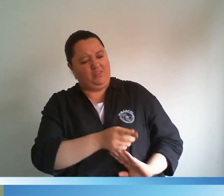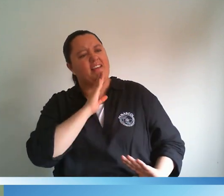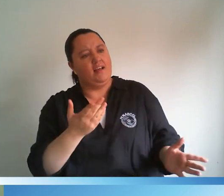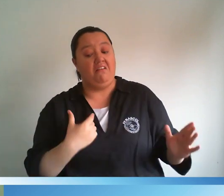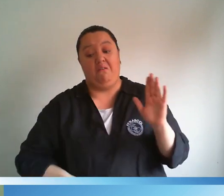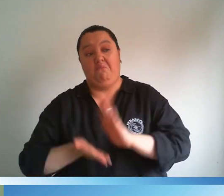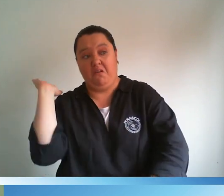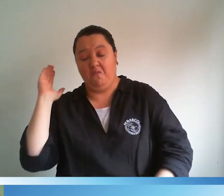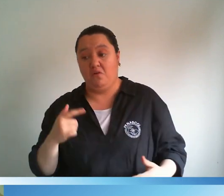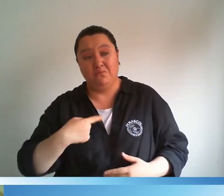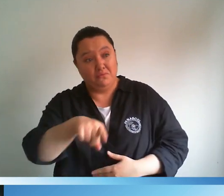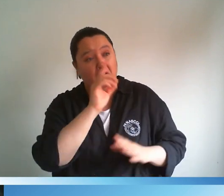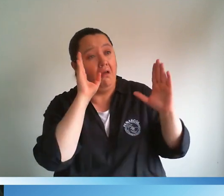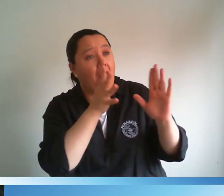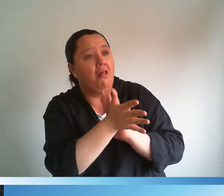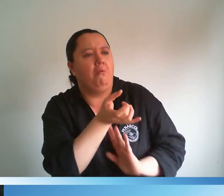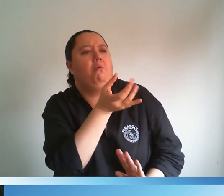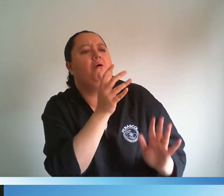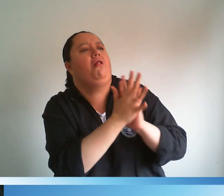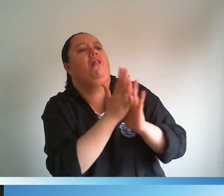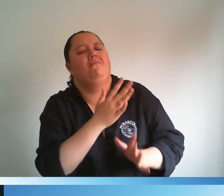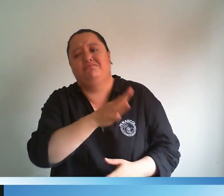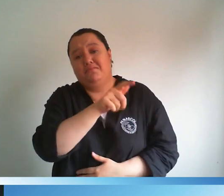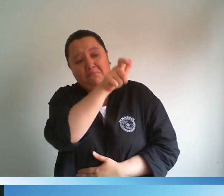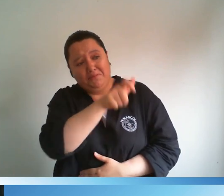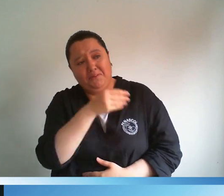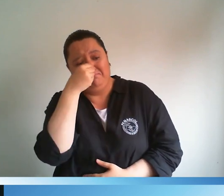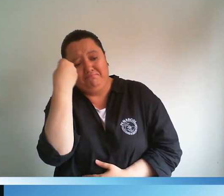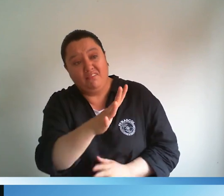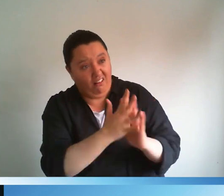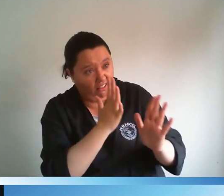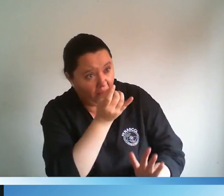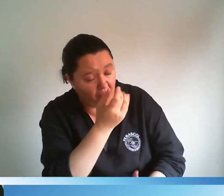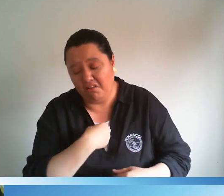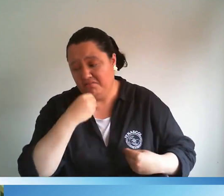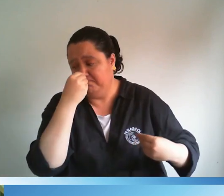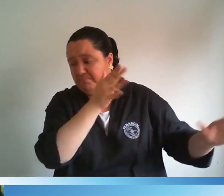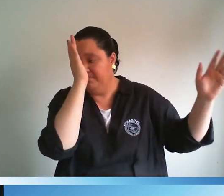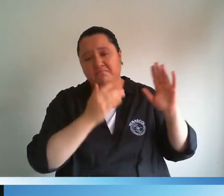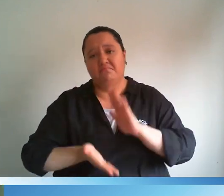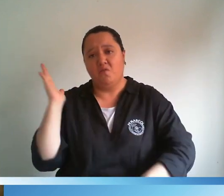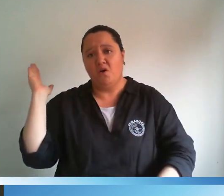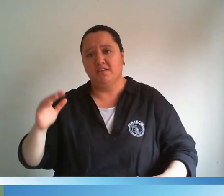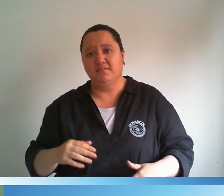crees para ceremoniarme, ah? ¡Me largo! No tengo por qué escuchar estupideces. Y mucho menos ni una buena para nada como tú.